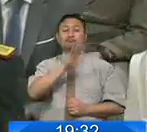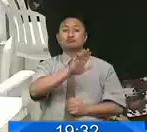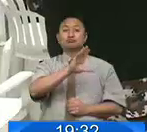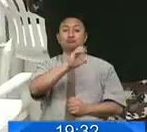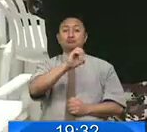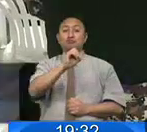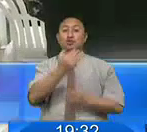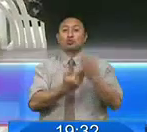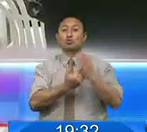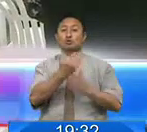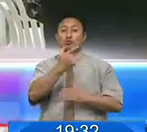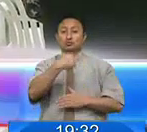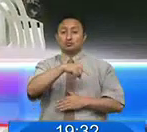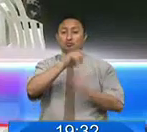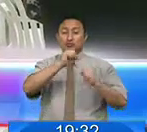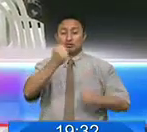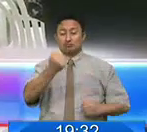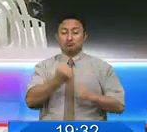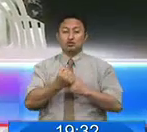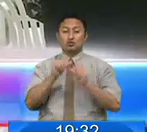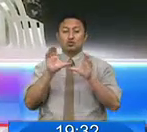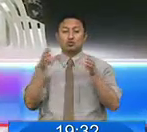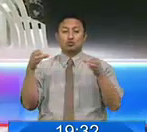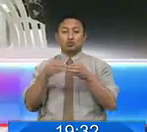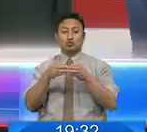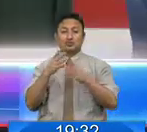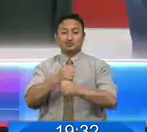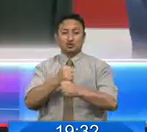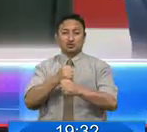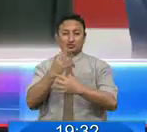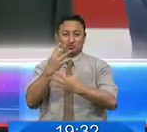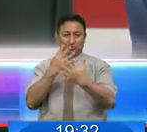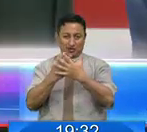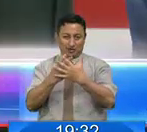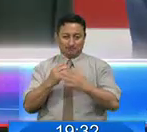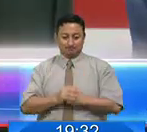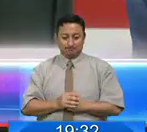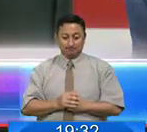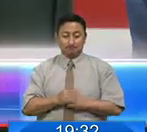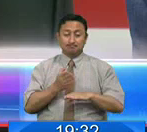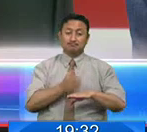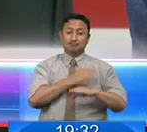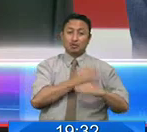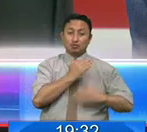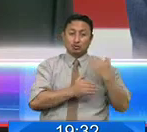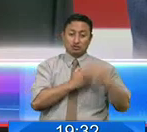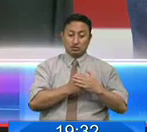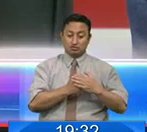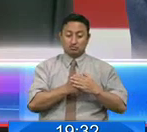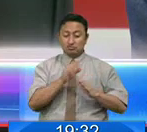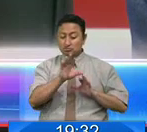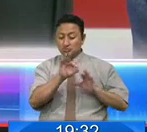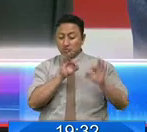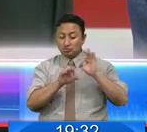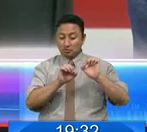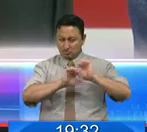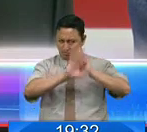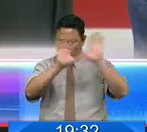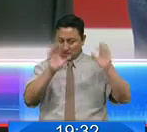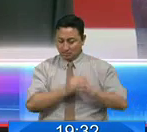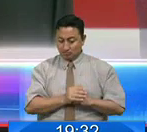aspirantes para fortalecer el cuerpo de seguridad penitenciaria bajo un proceso de selección ético y transparente